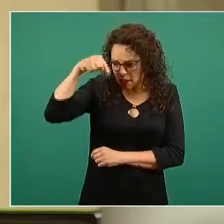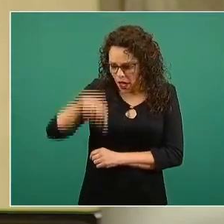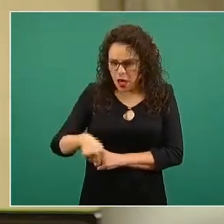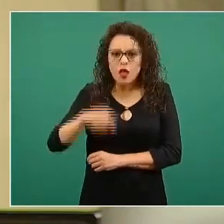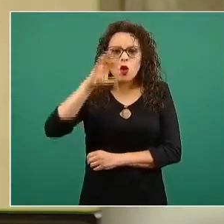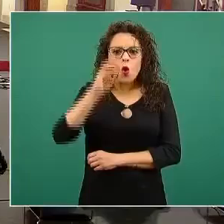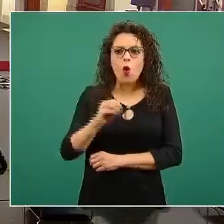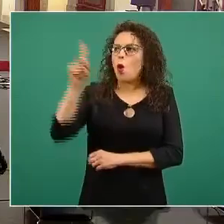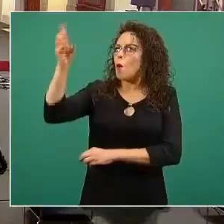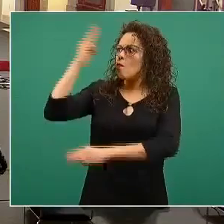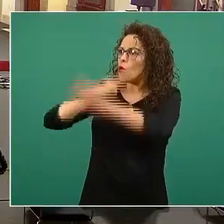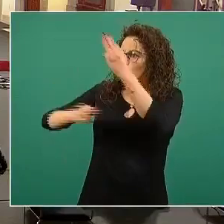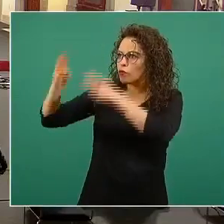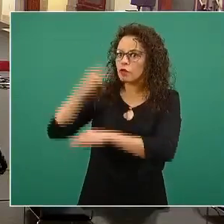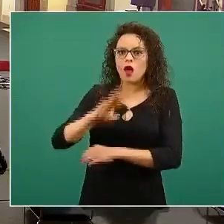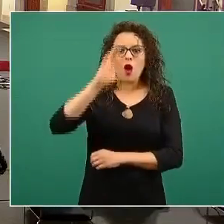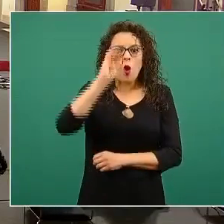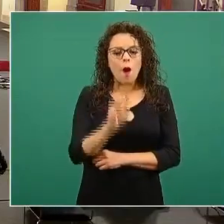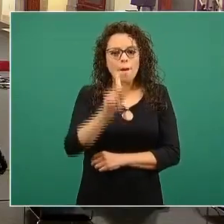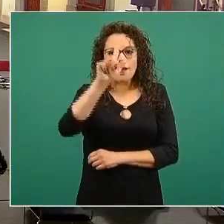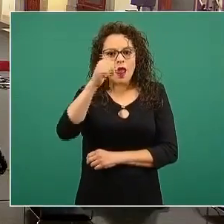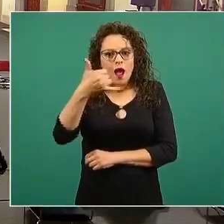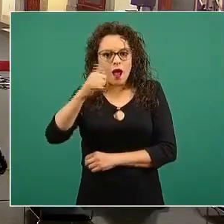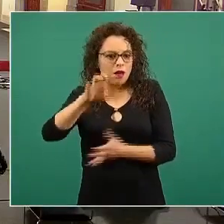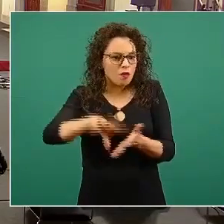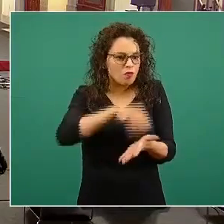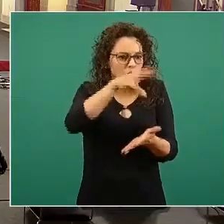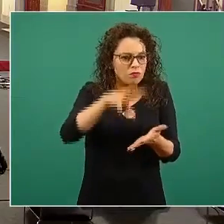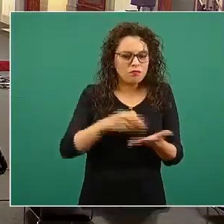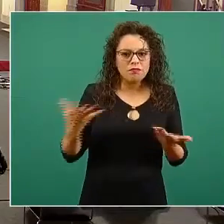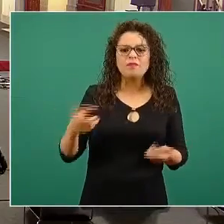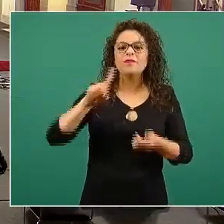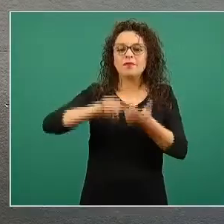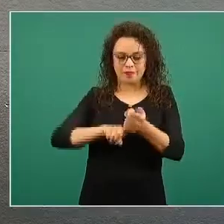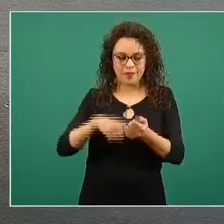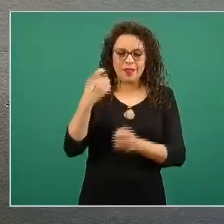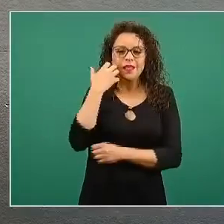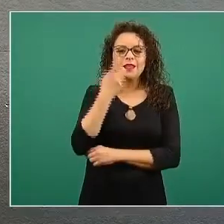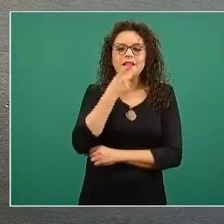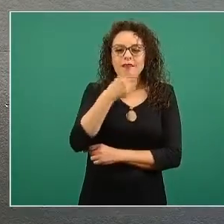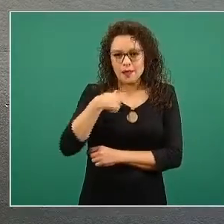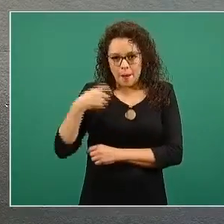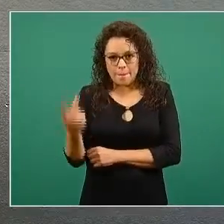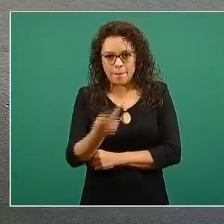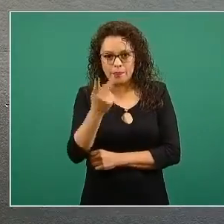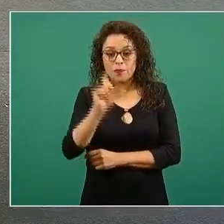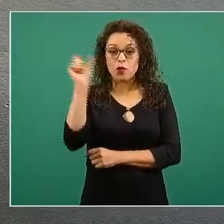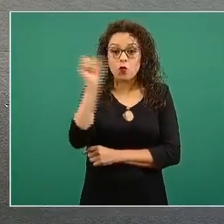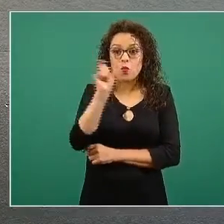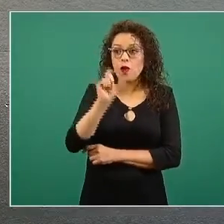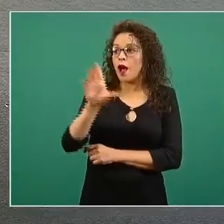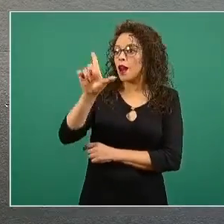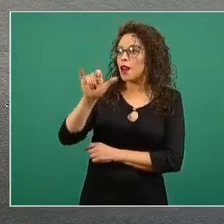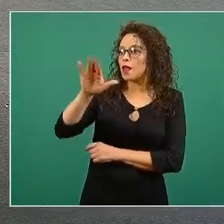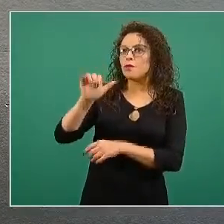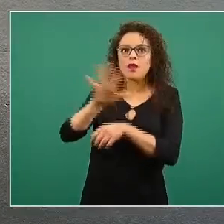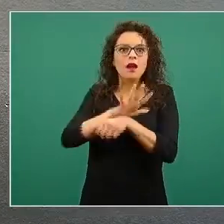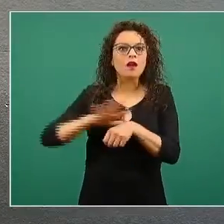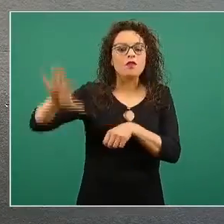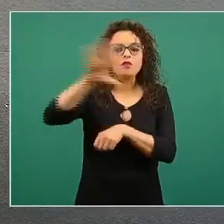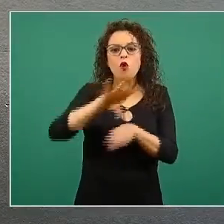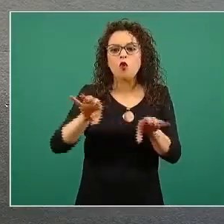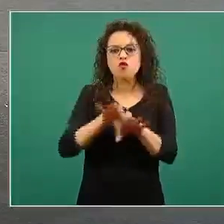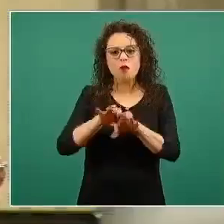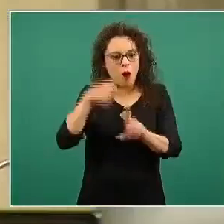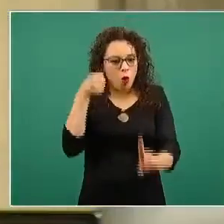cómo se determina eso. Es decir, ¿cómo impacta el clima en la vida de la vacuna una vez que está fuera del congelador? Eso se me hizo una pregunta muy interesante. Y